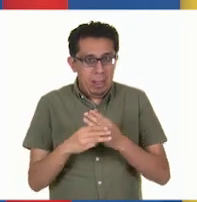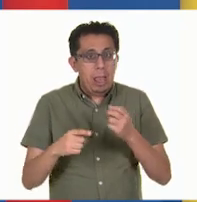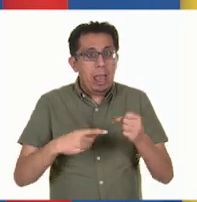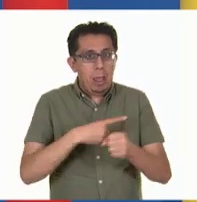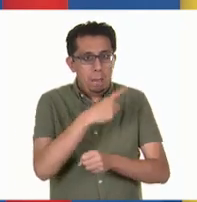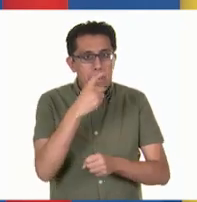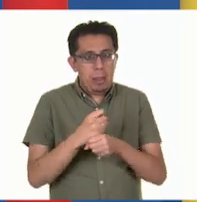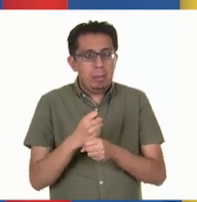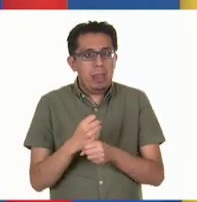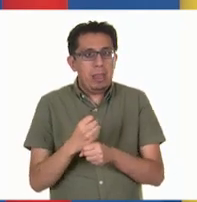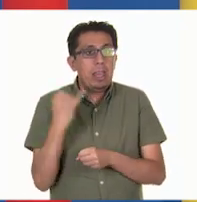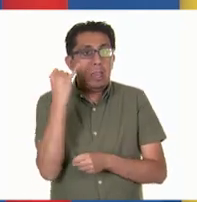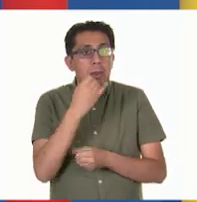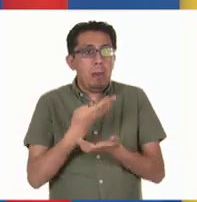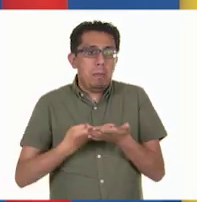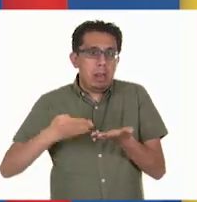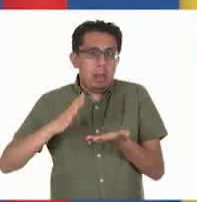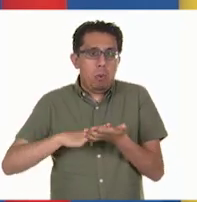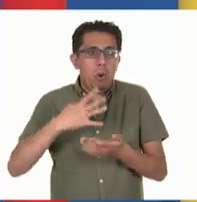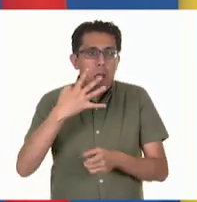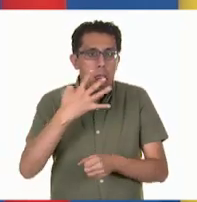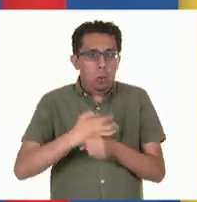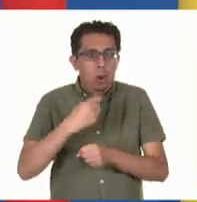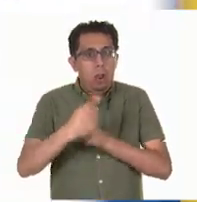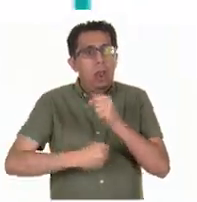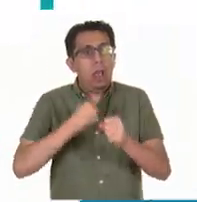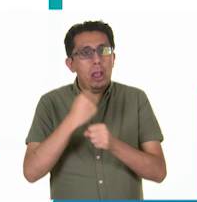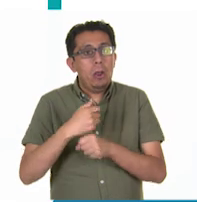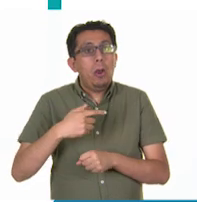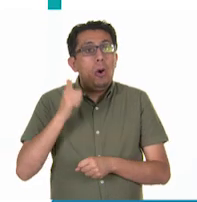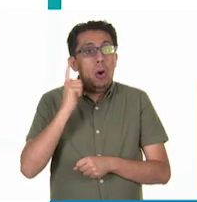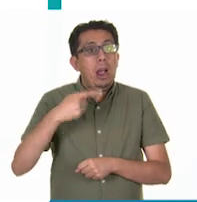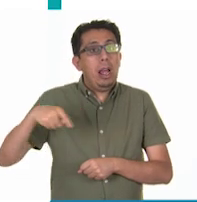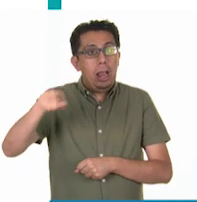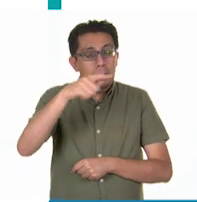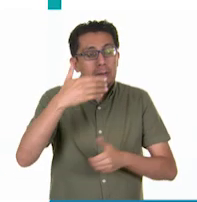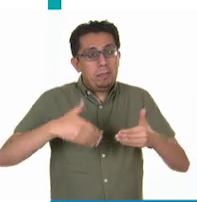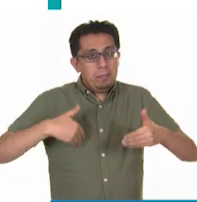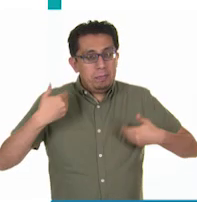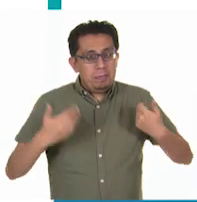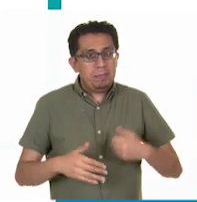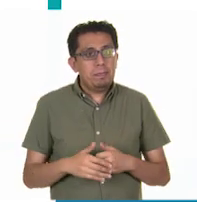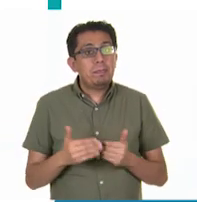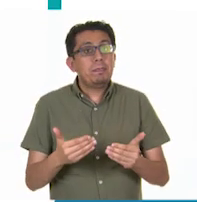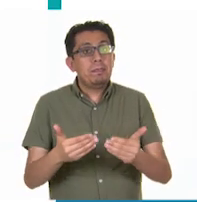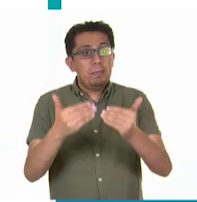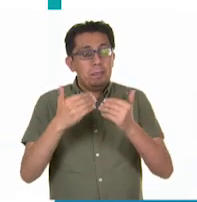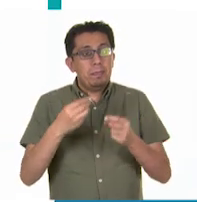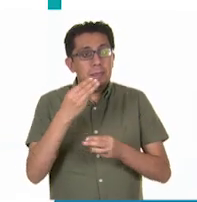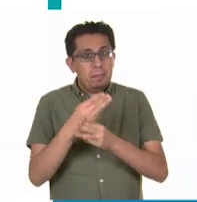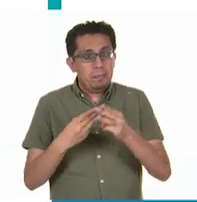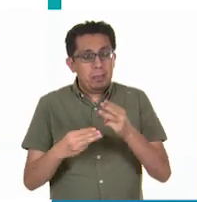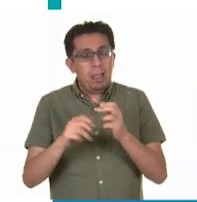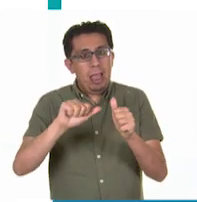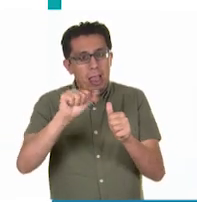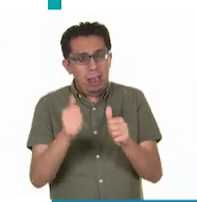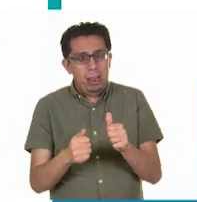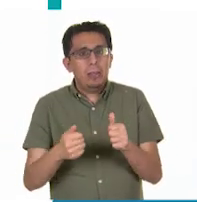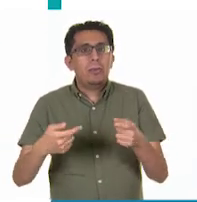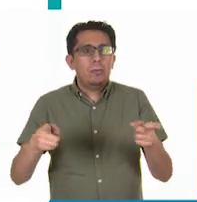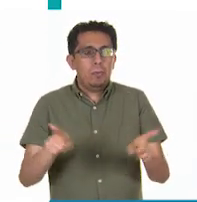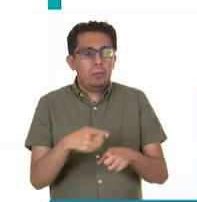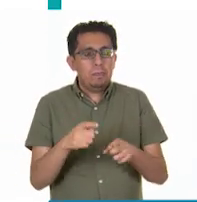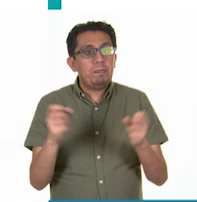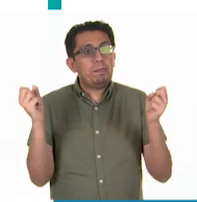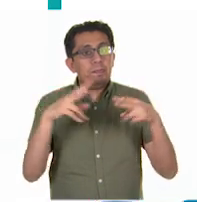cuarto grado. Espero que lo hayan disfrutado tanto como nosotros. A continuación, Artes Música. Nos vemos, maestro.